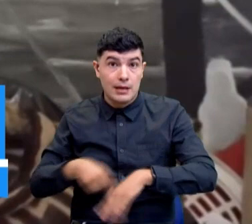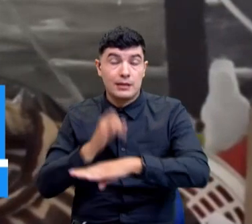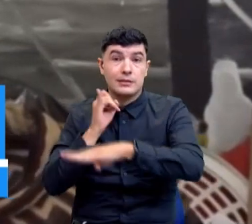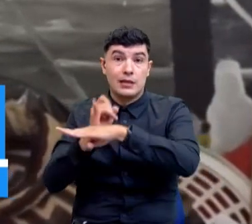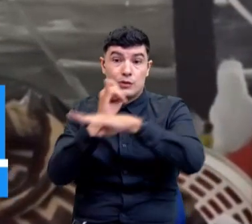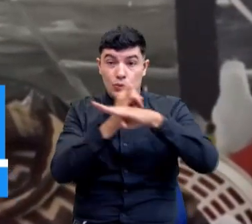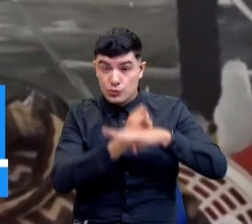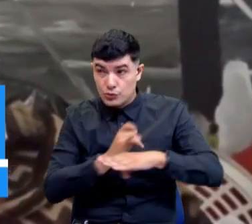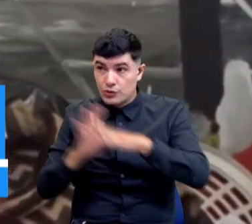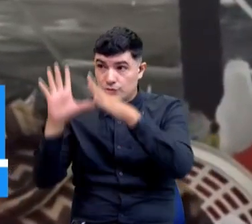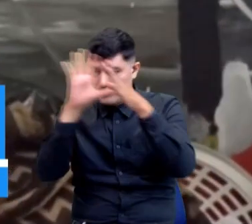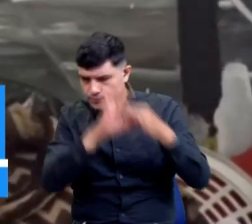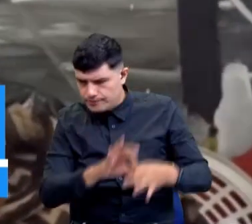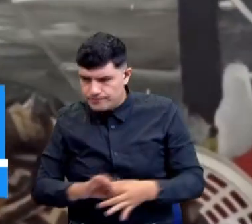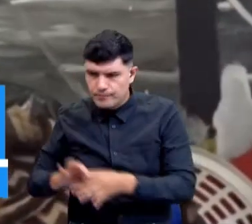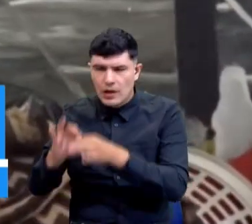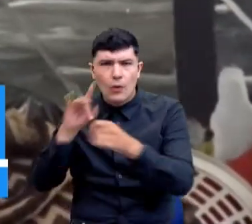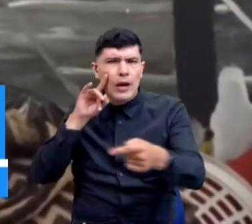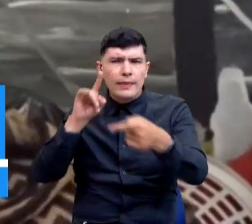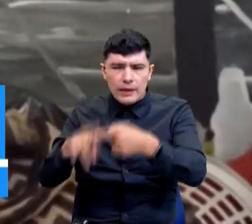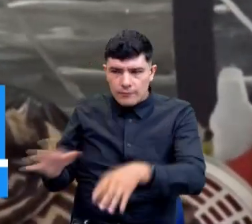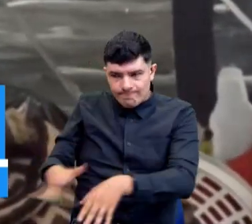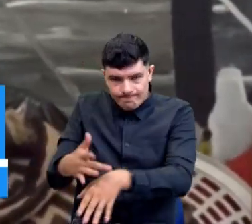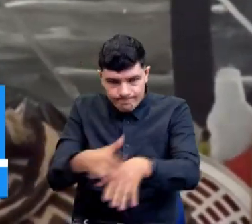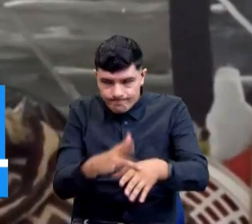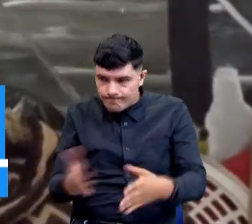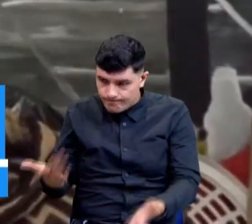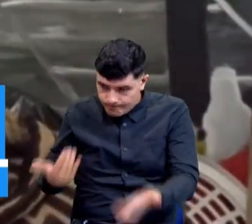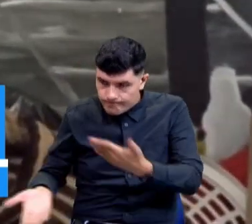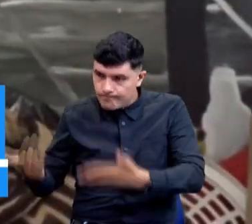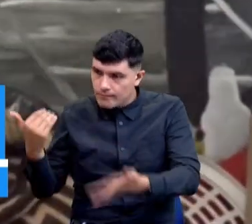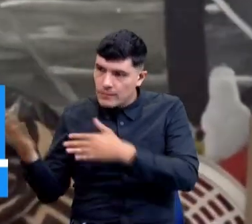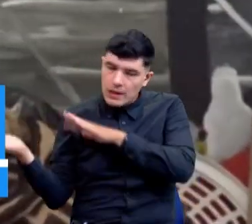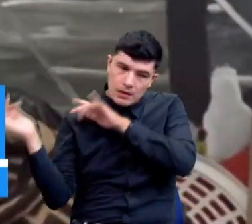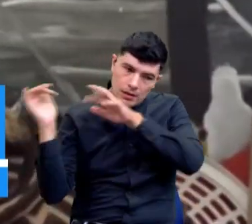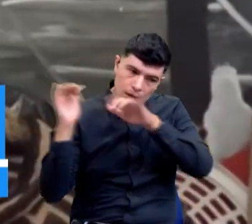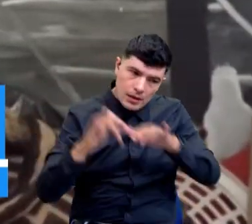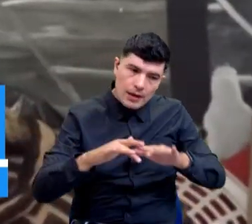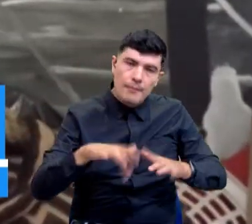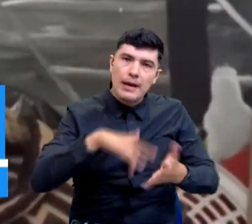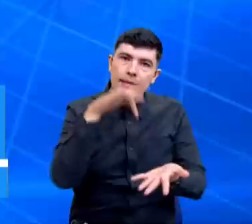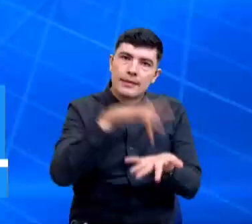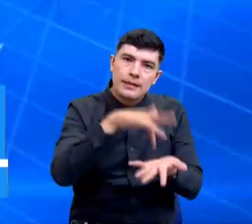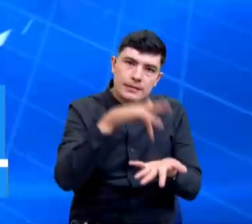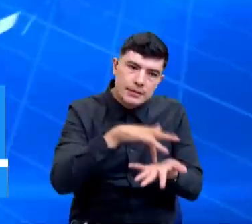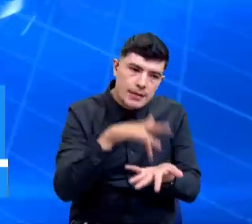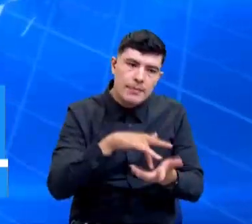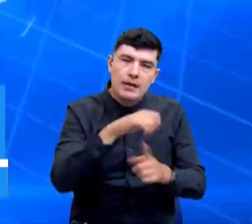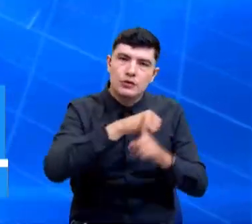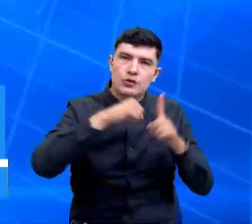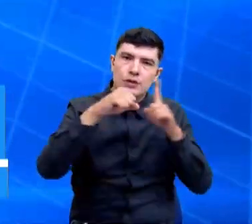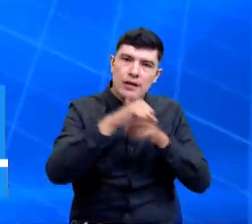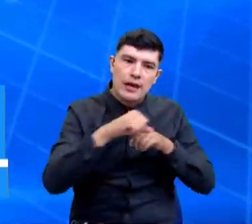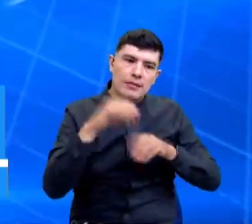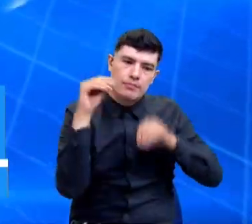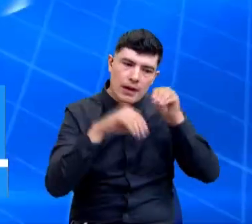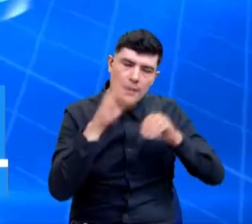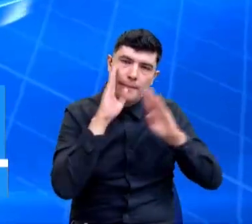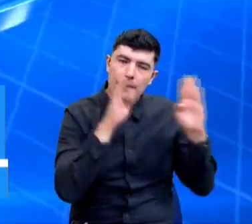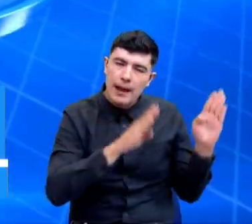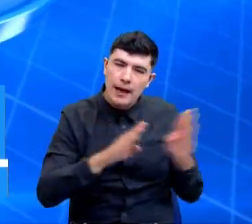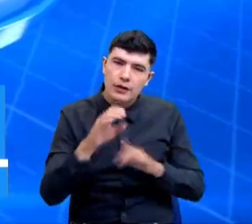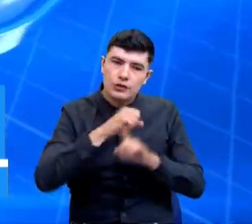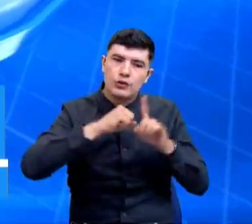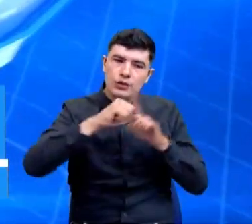para alentar y construir lo que sería el diseño de la participación de la sociedad. Esta audiencia pública contó con